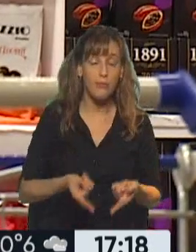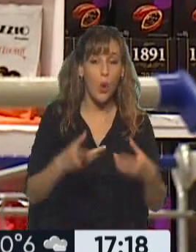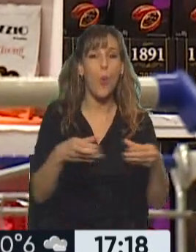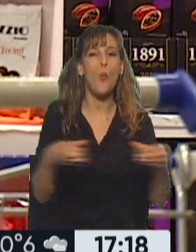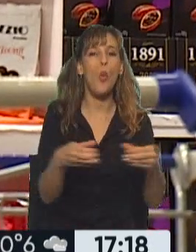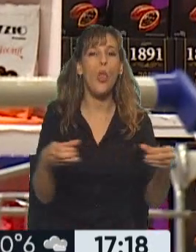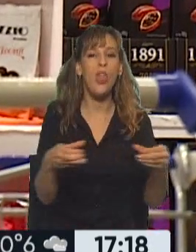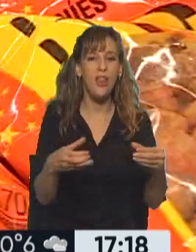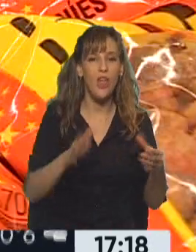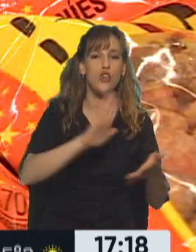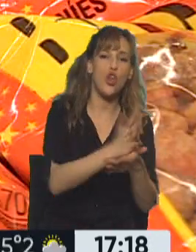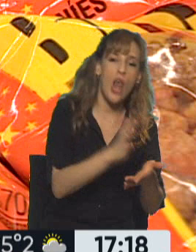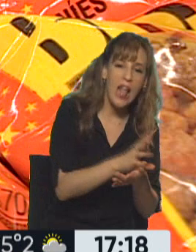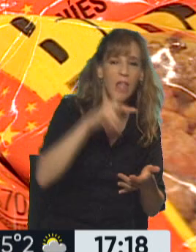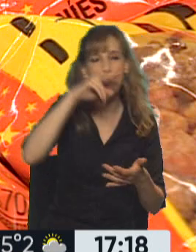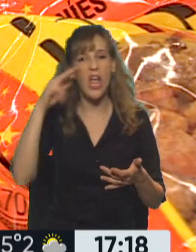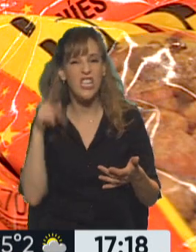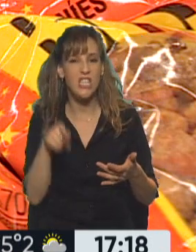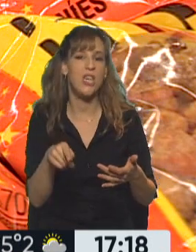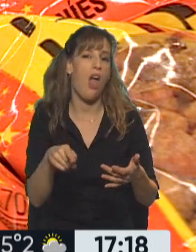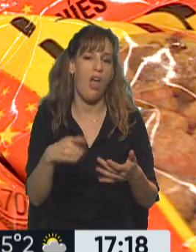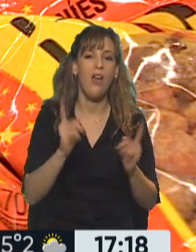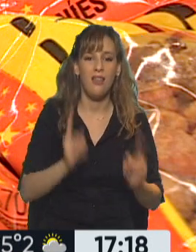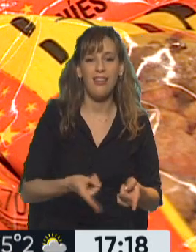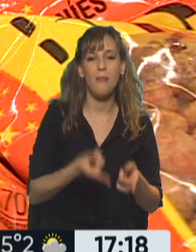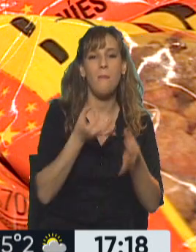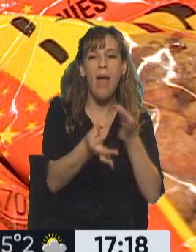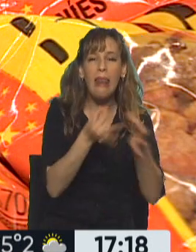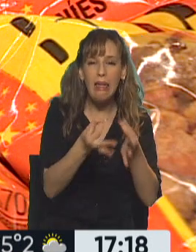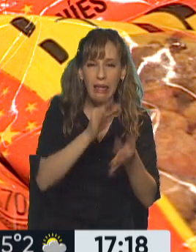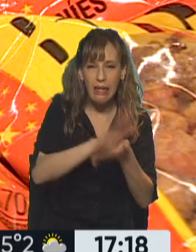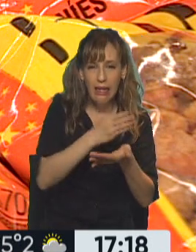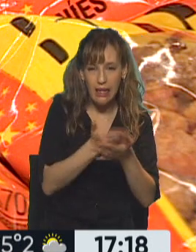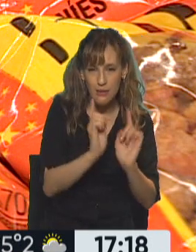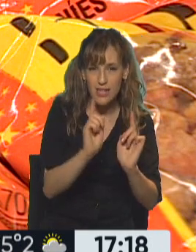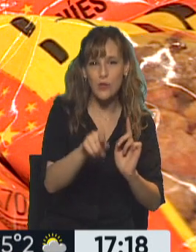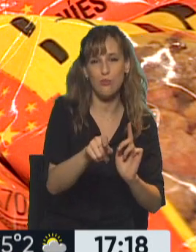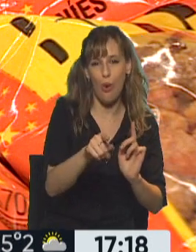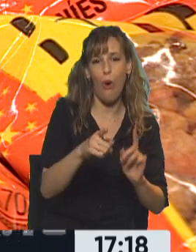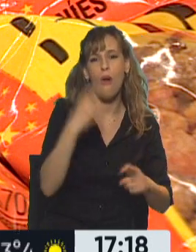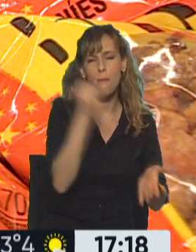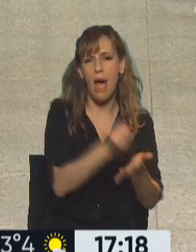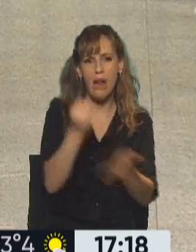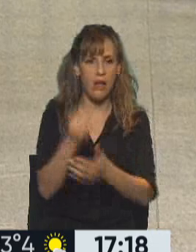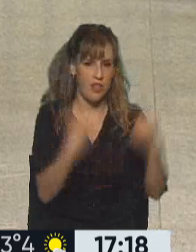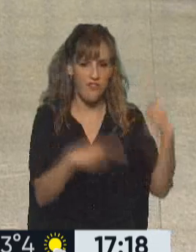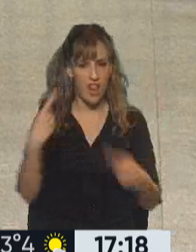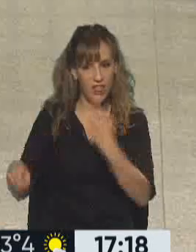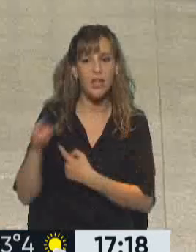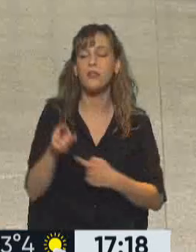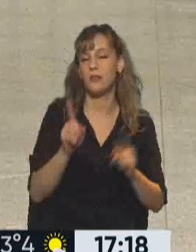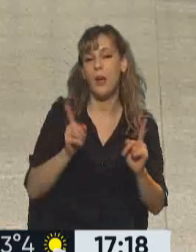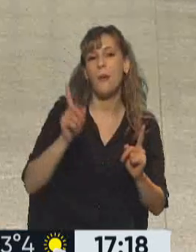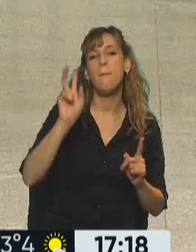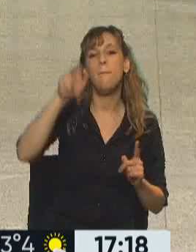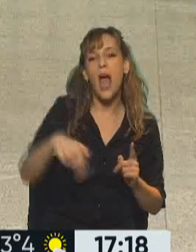marmolados, vainilla con dulce de leche, integrales, hay garrapiñada, turrones de distintas marcas y este Precios Justos, que es el